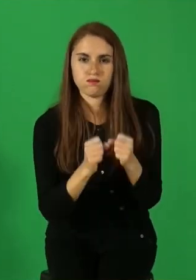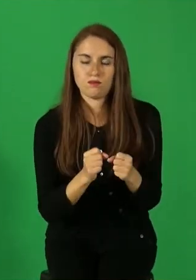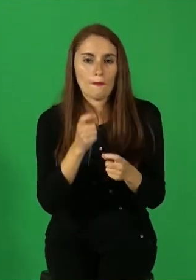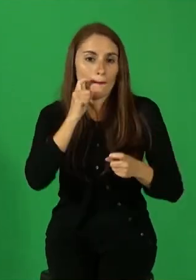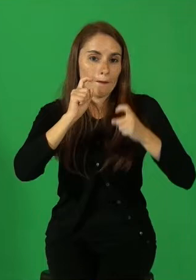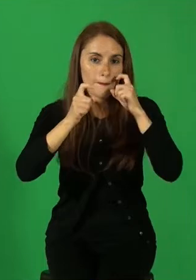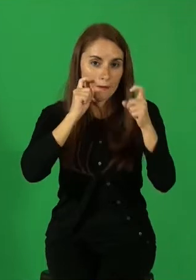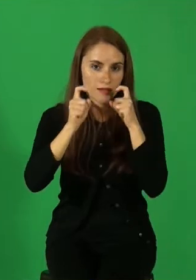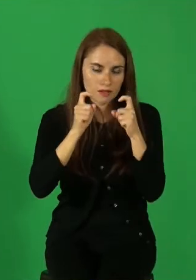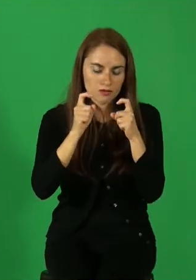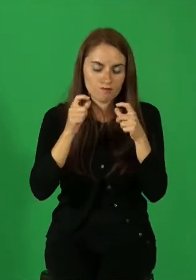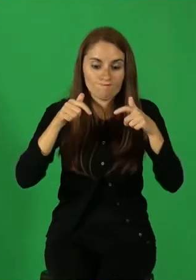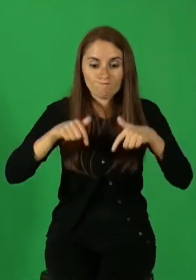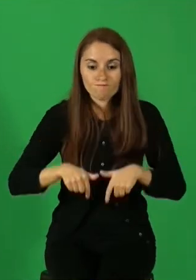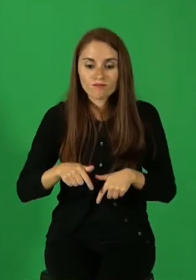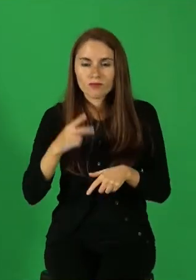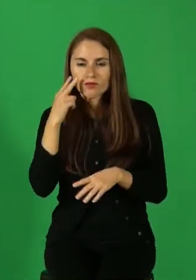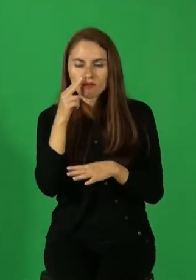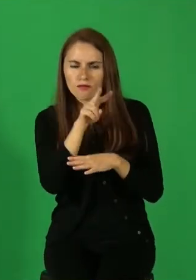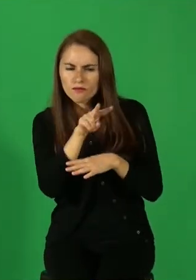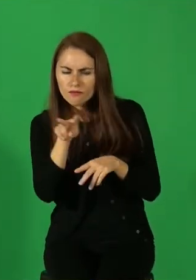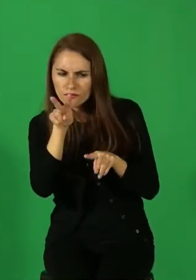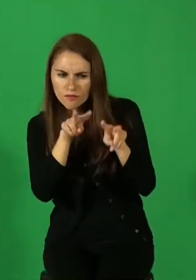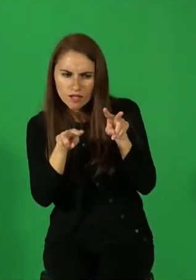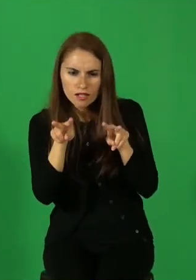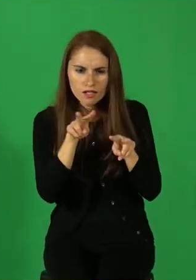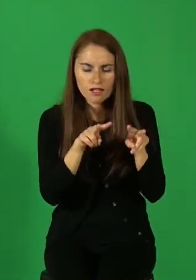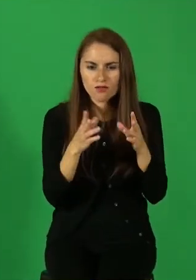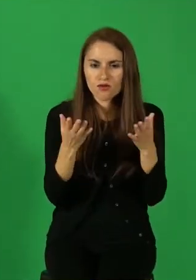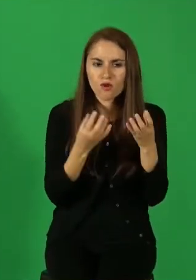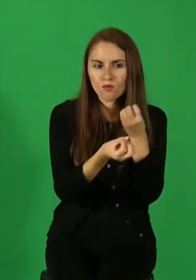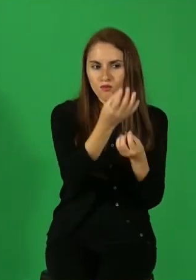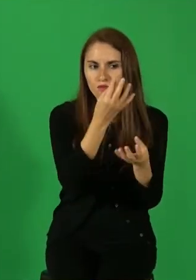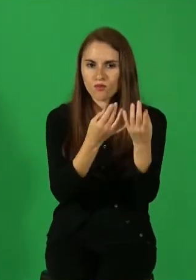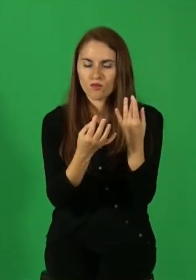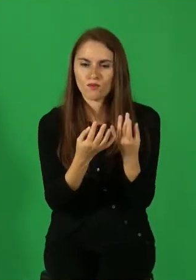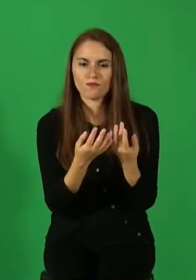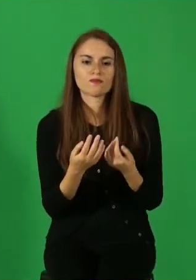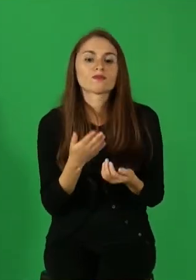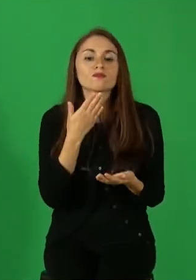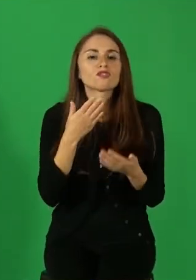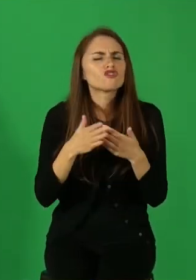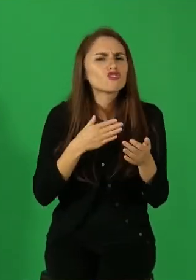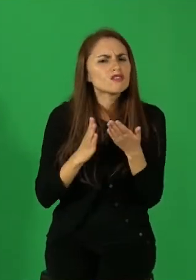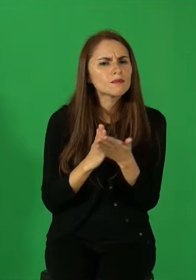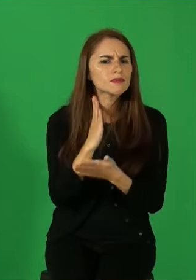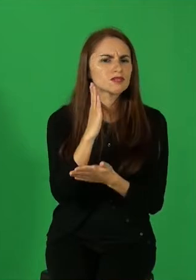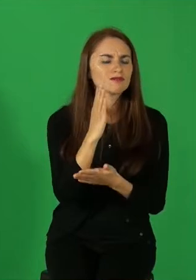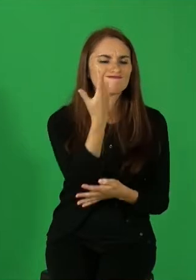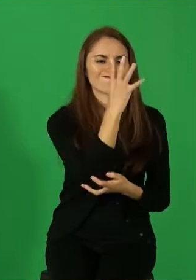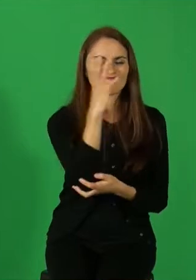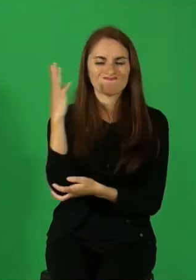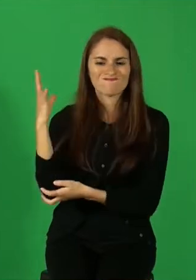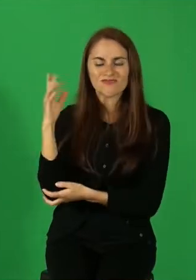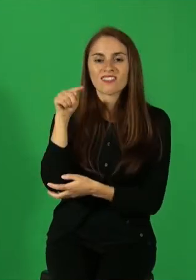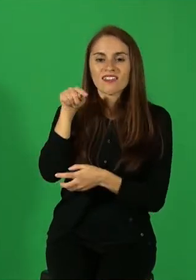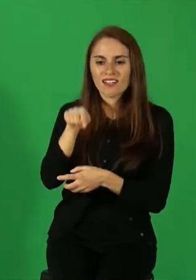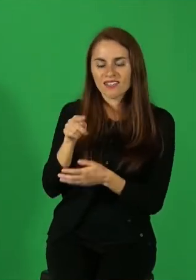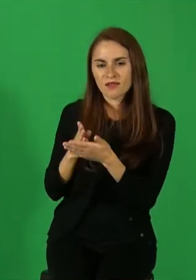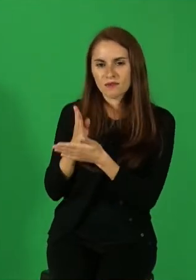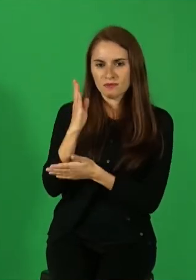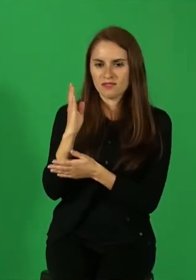terreno monitoreando el siniestro que se ha ocasionado en un predio forestal en Valparaíso. ¿No es